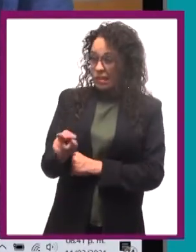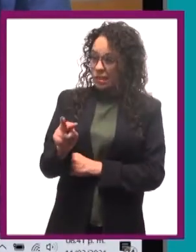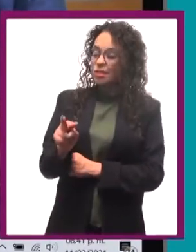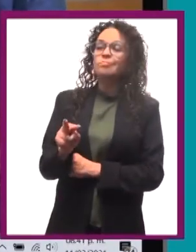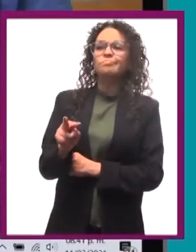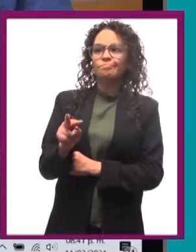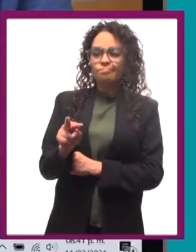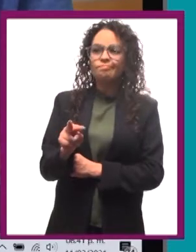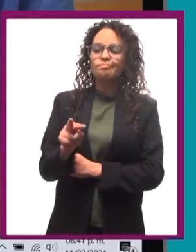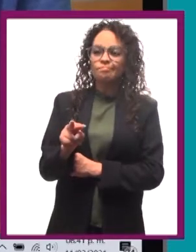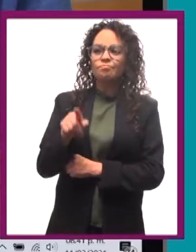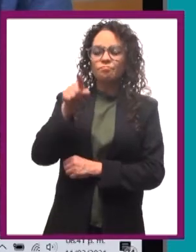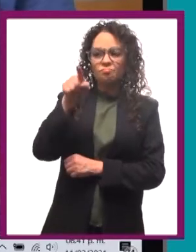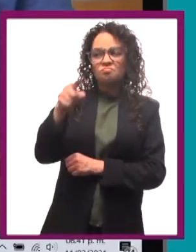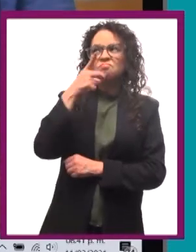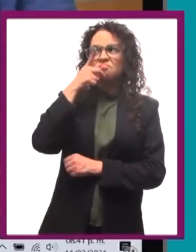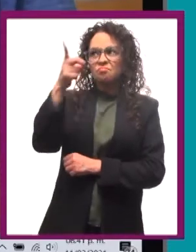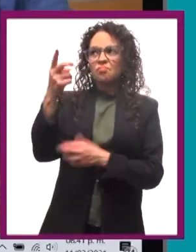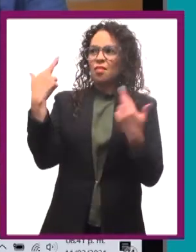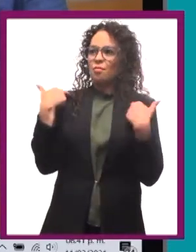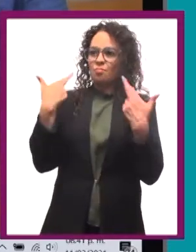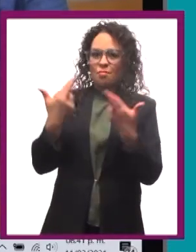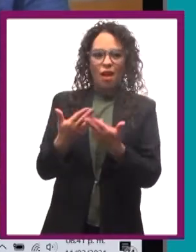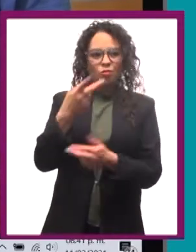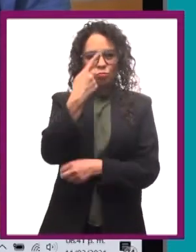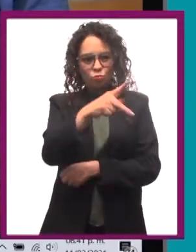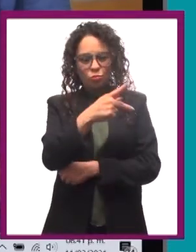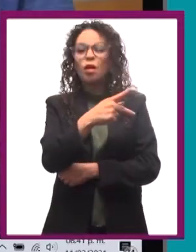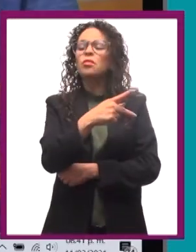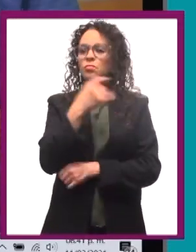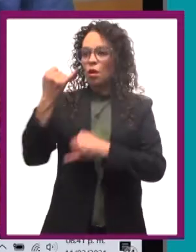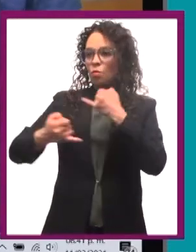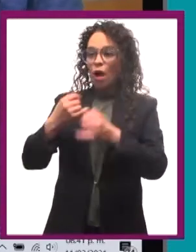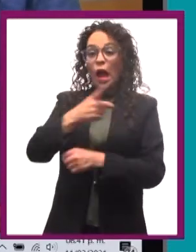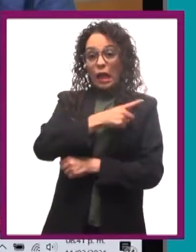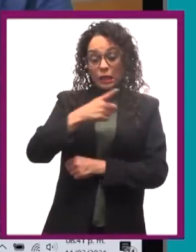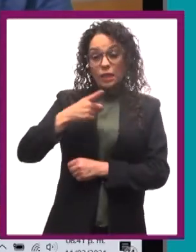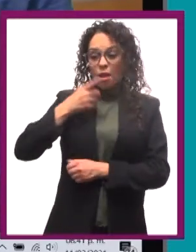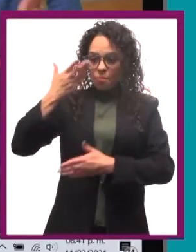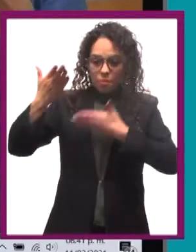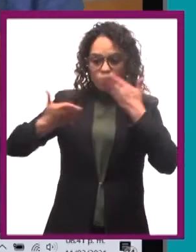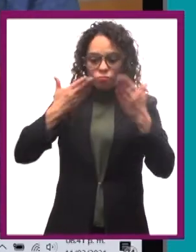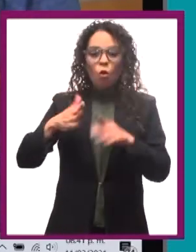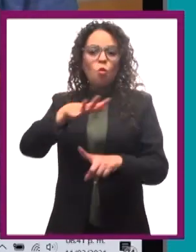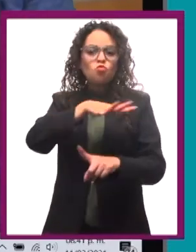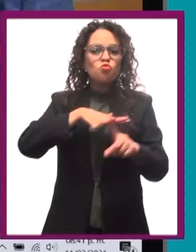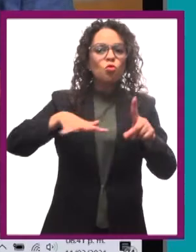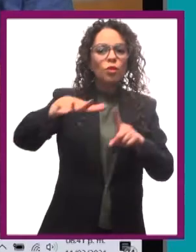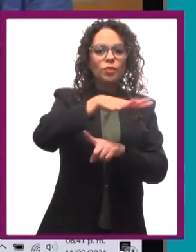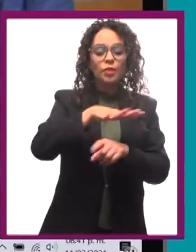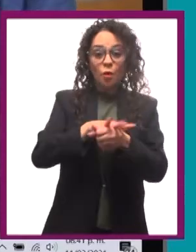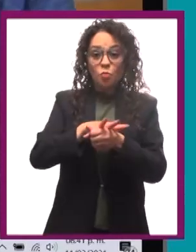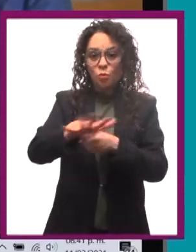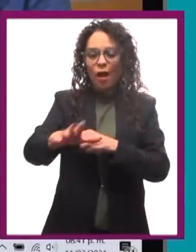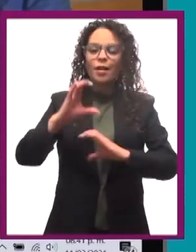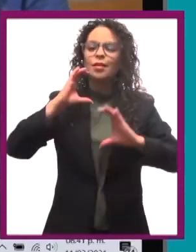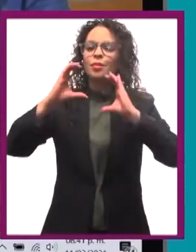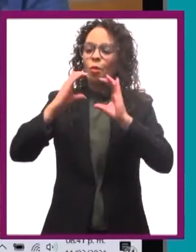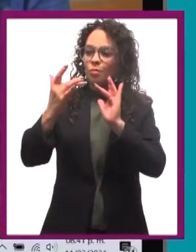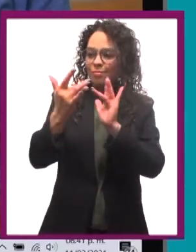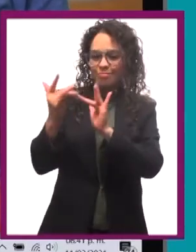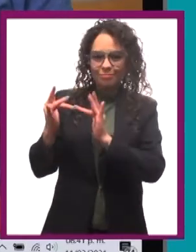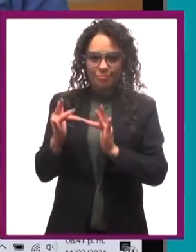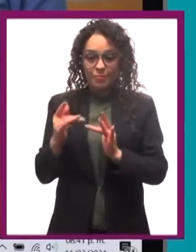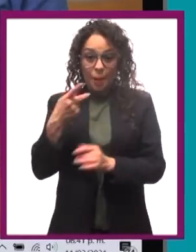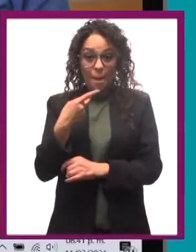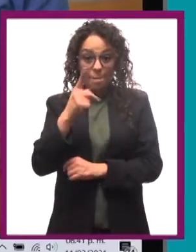Bueno, la verdad, en una de esas, sí, como dice el maestro de Hugo, el juego es algo que merece ser estudiado en el contexto de la